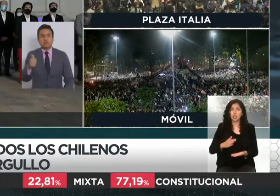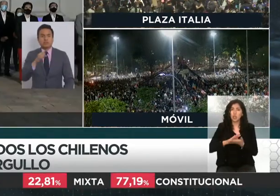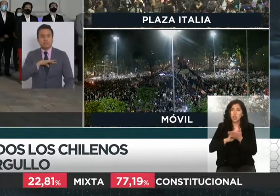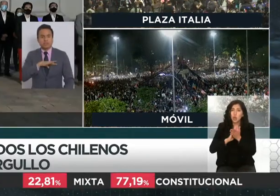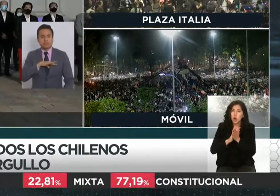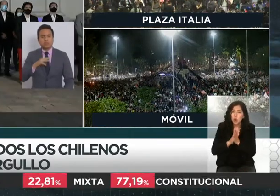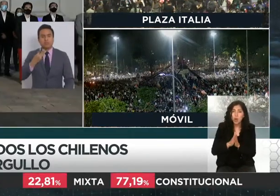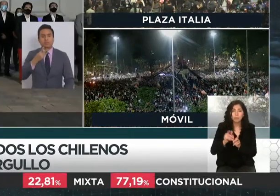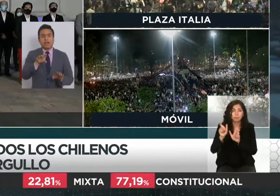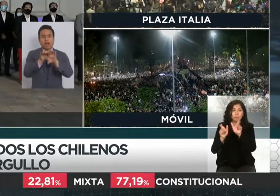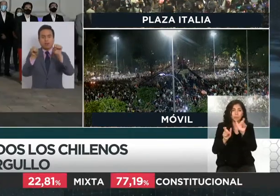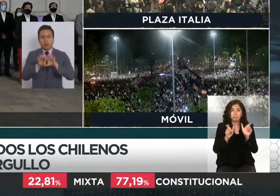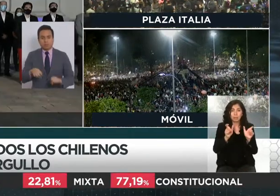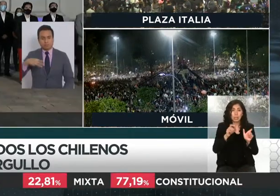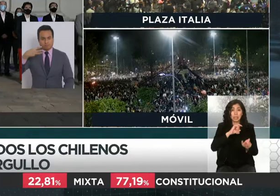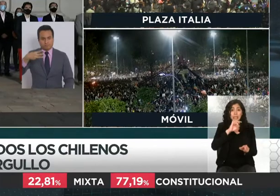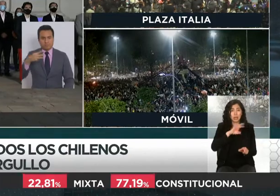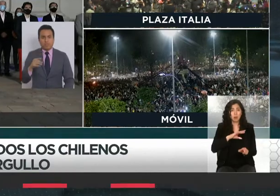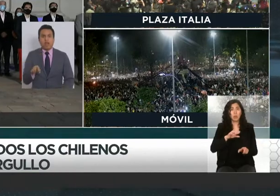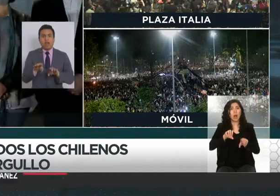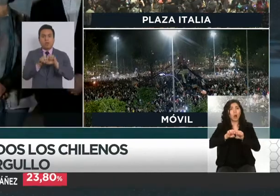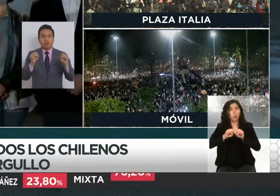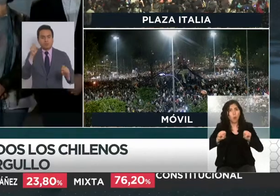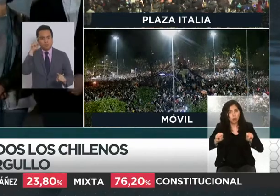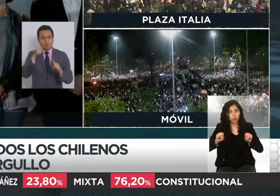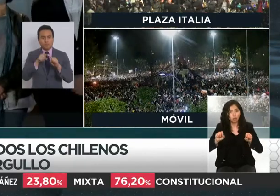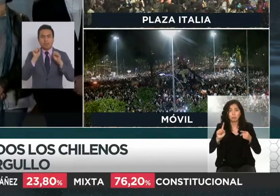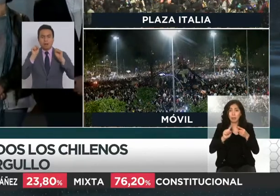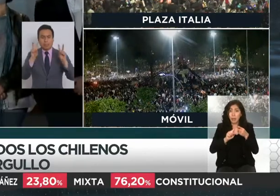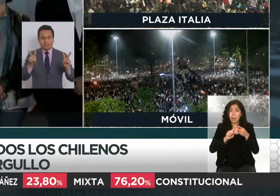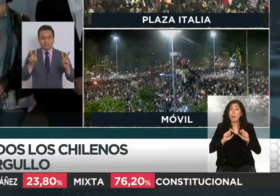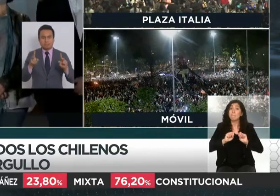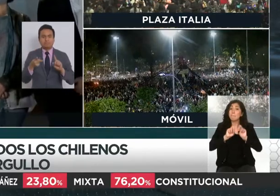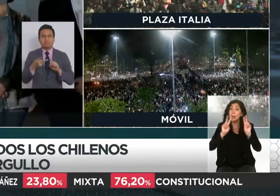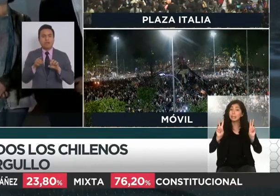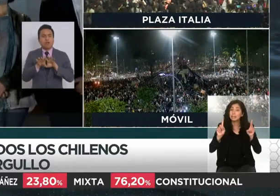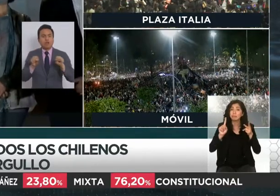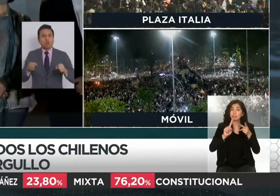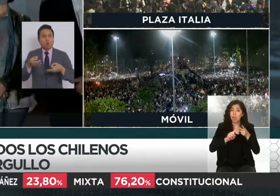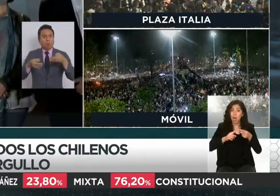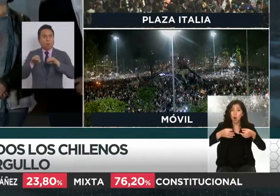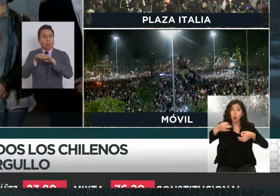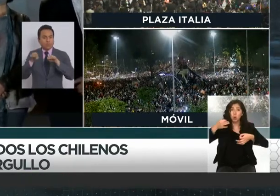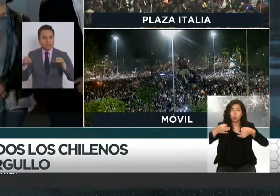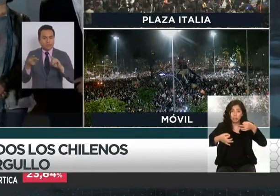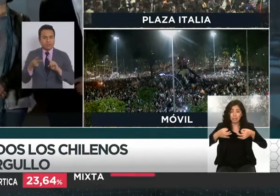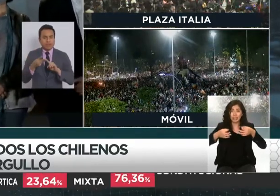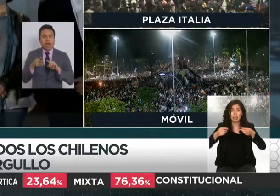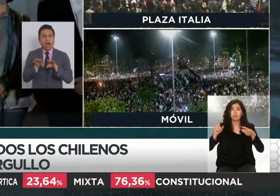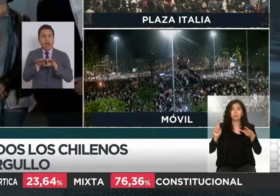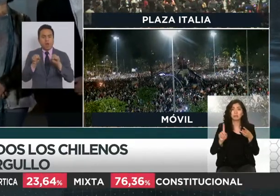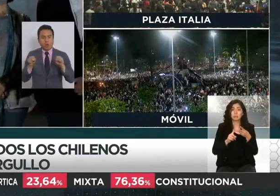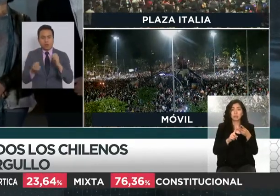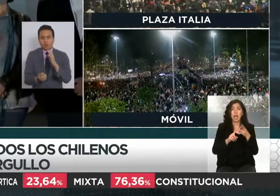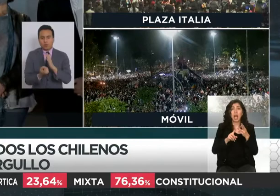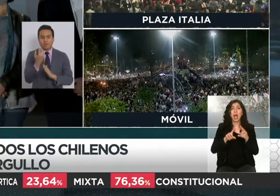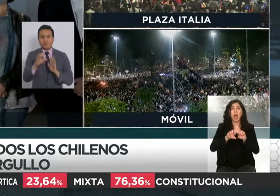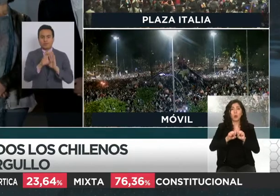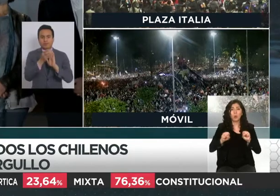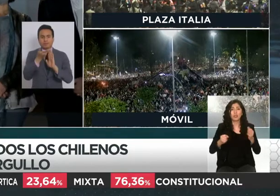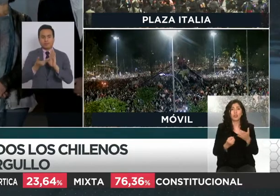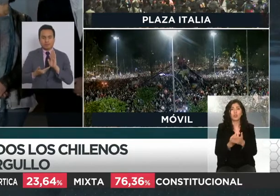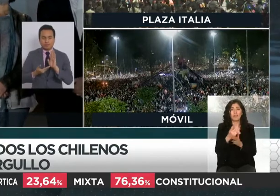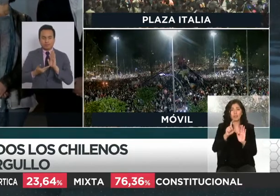un triple acuerdo: un acuerdo por la paz, un acuerdo por la justicia y un acuerdo por una nueva